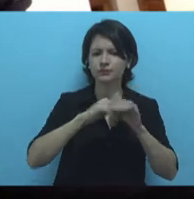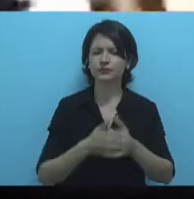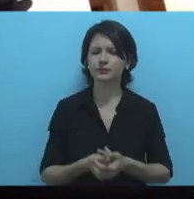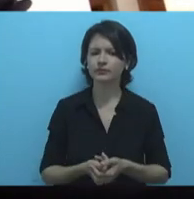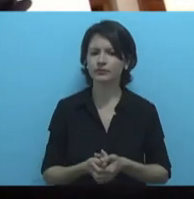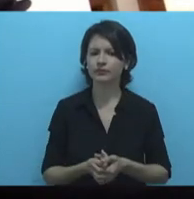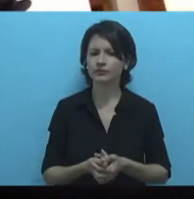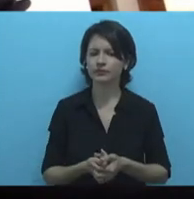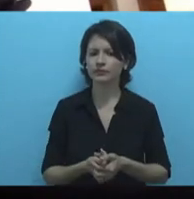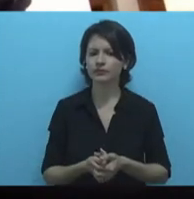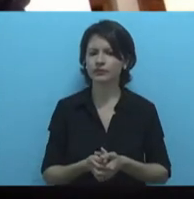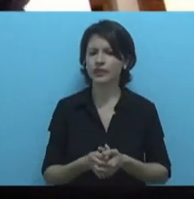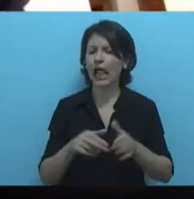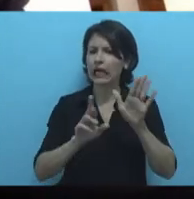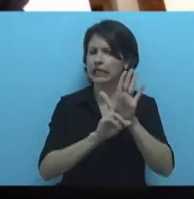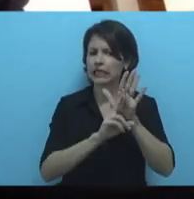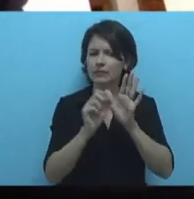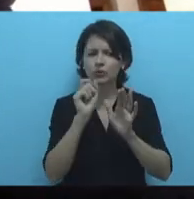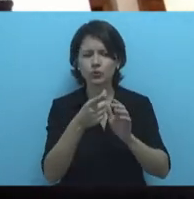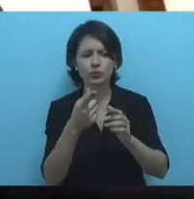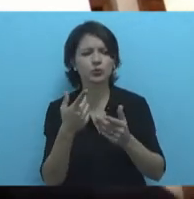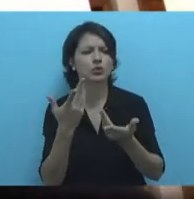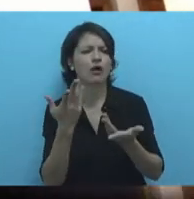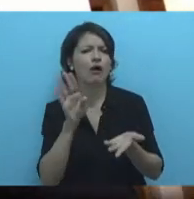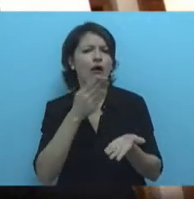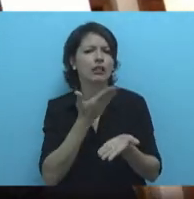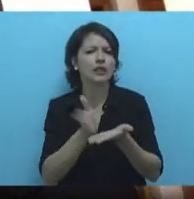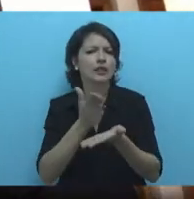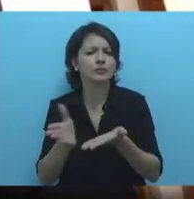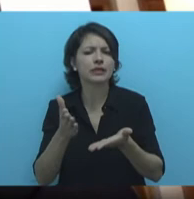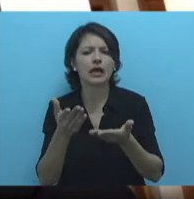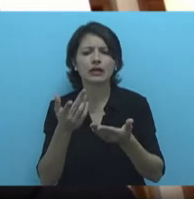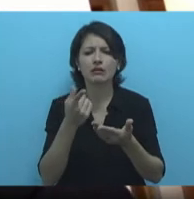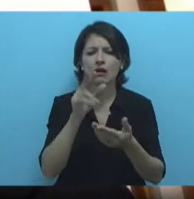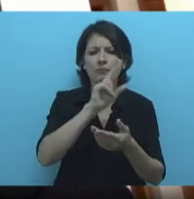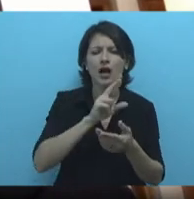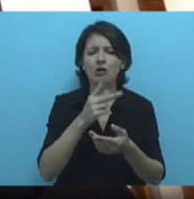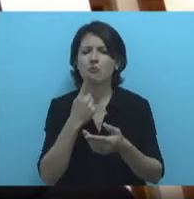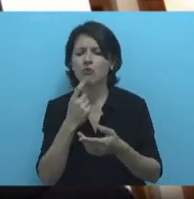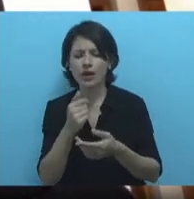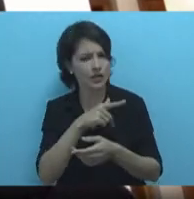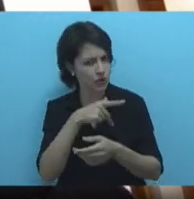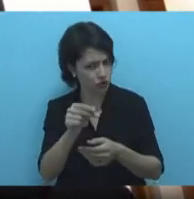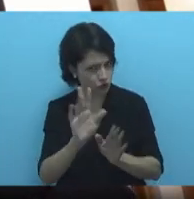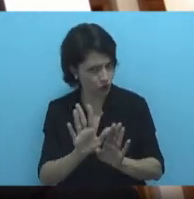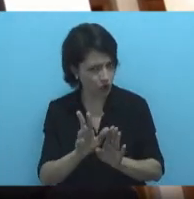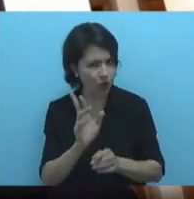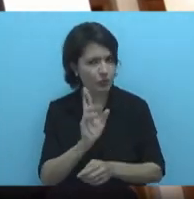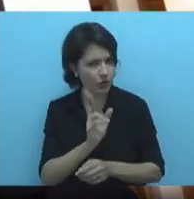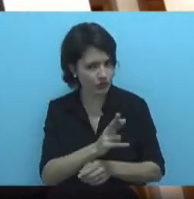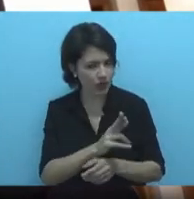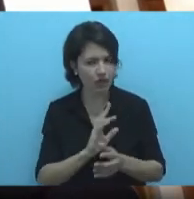regla que discriminen por cuestiones de género obligándolo a que puedan lograr la adecuación de las disposiciones